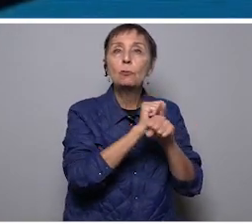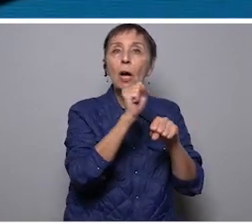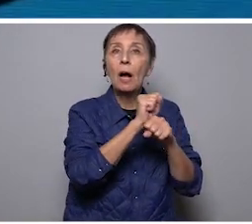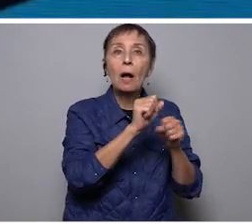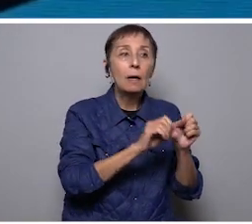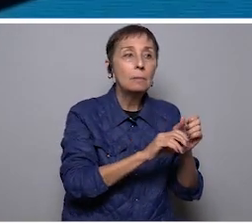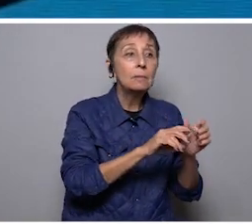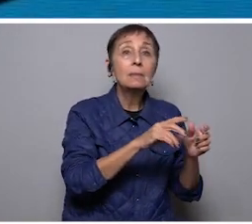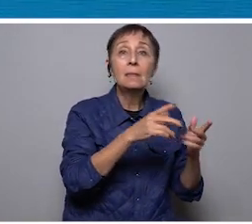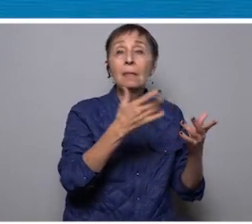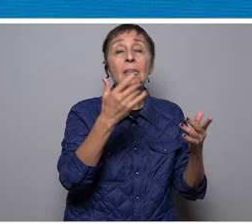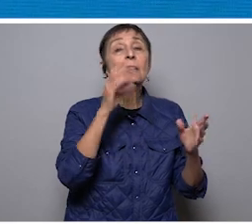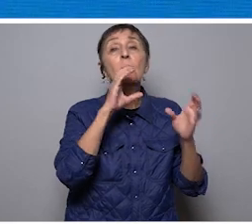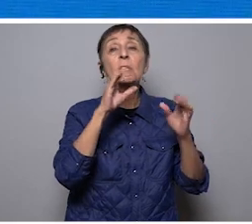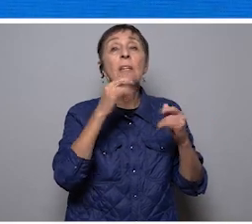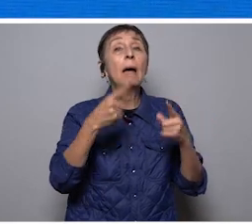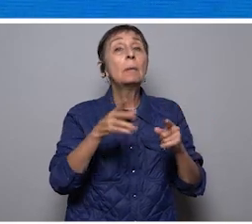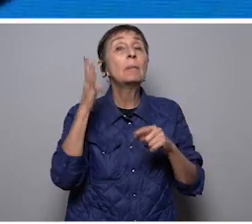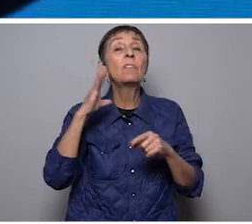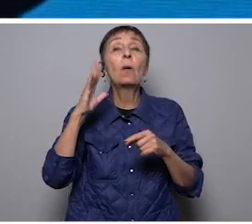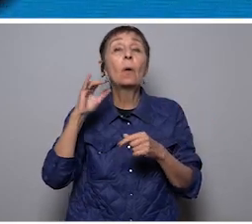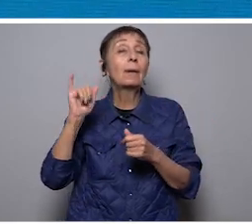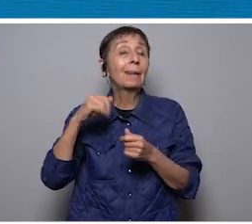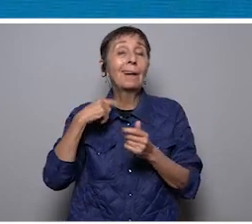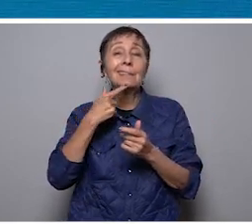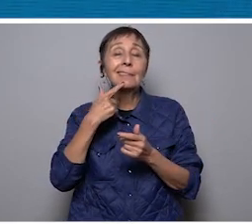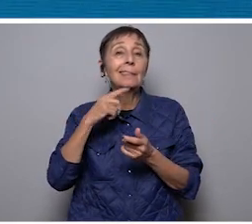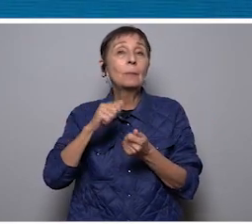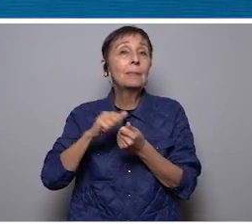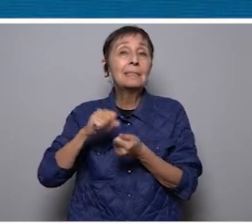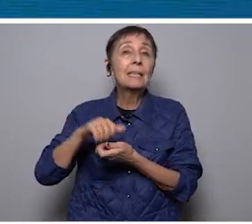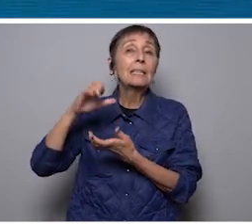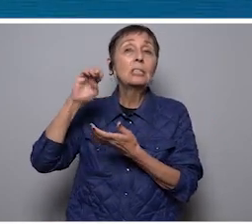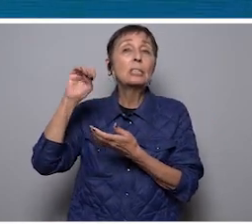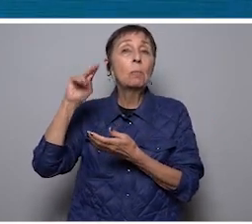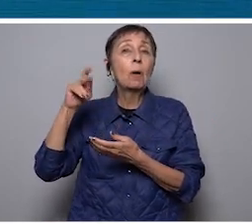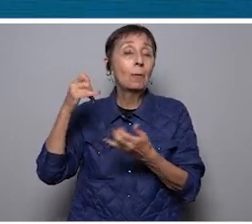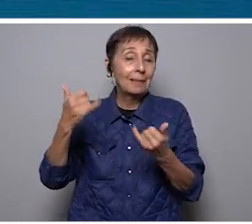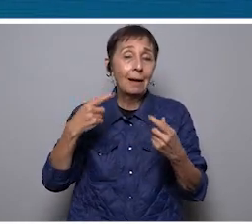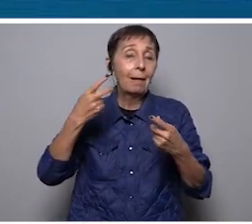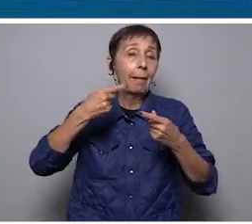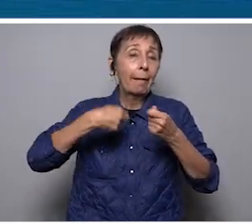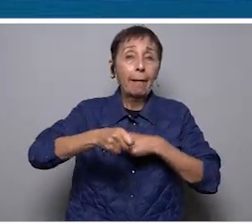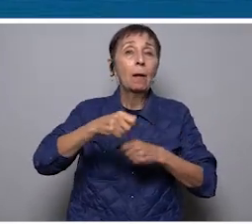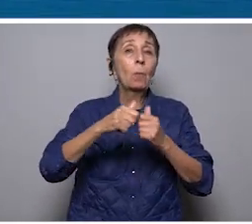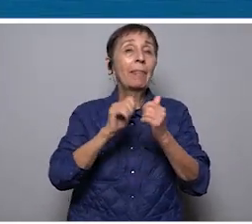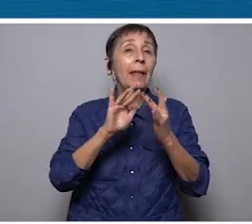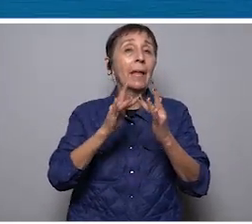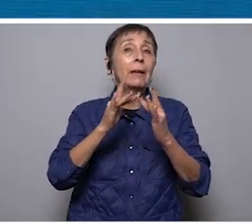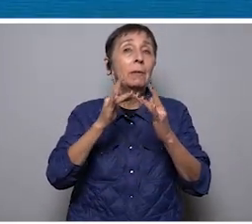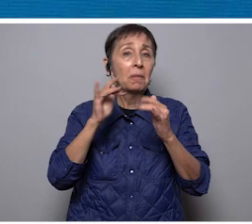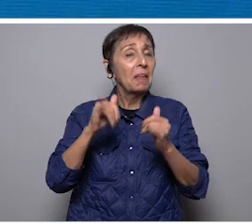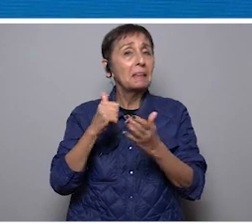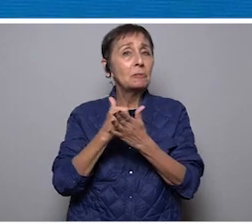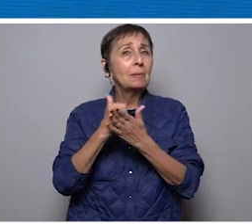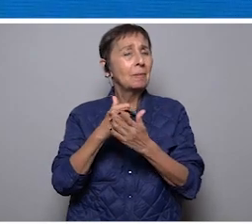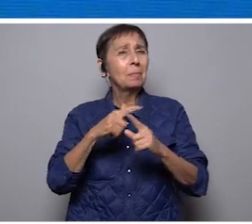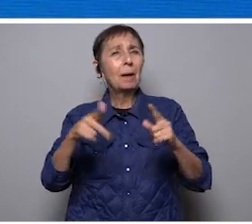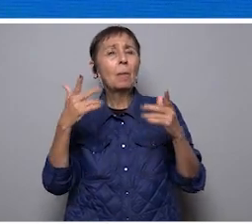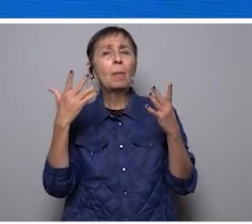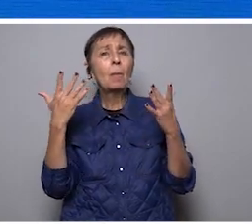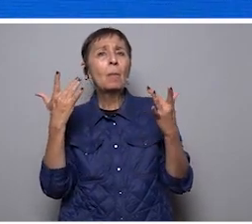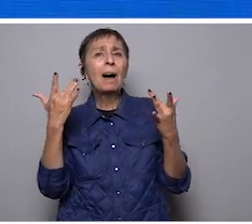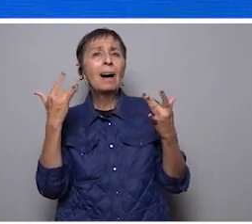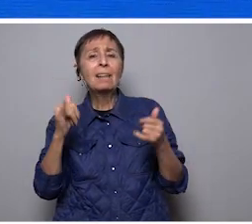con internet sigue siendo útil ahora cuál es el problema de que venga una empresa